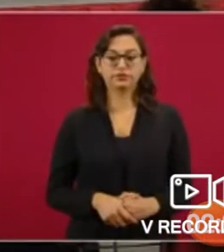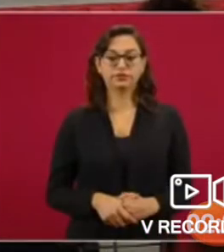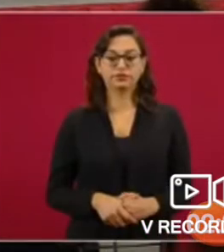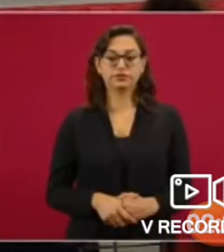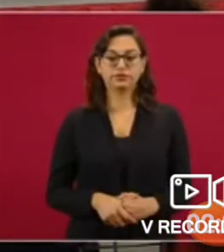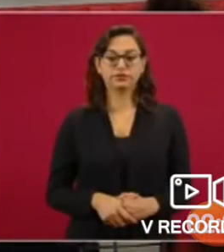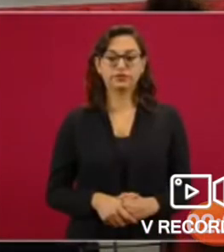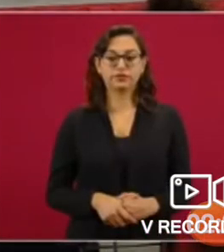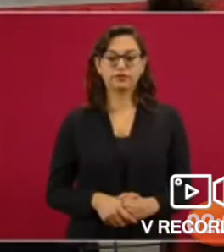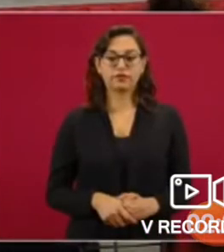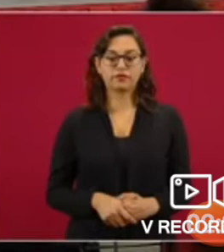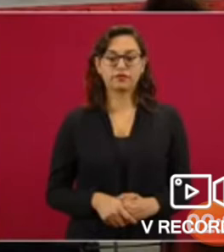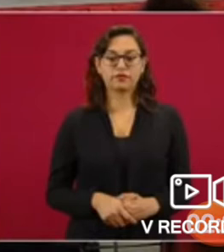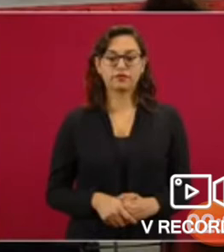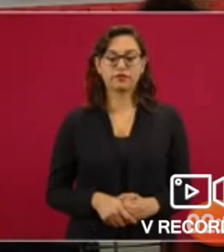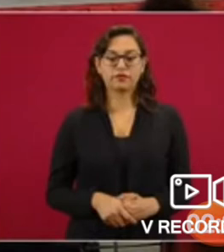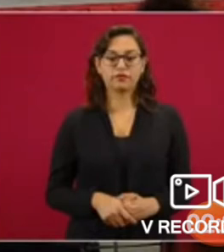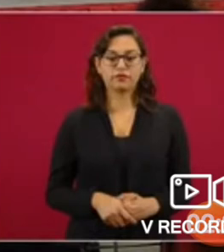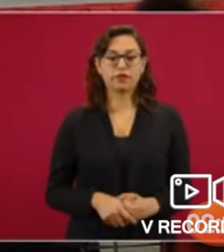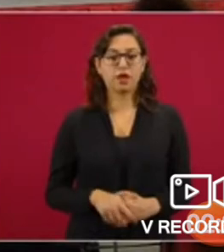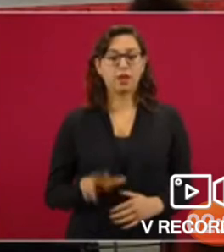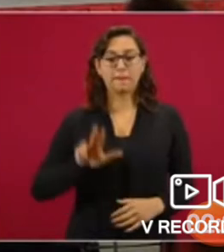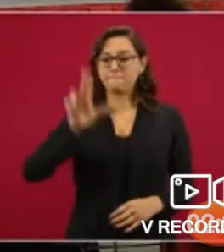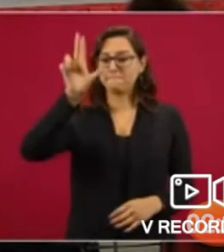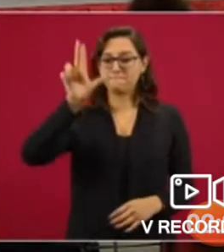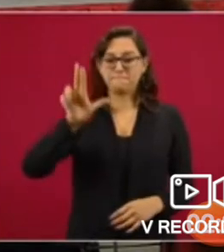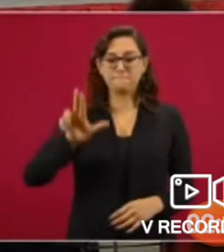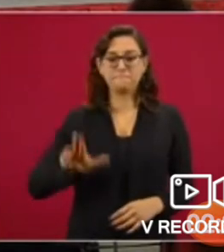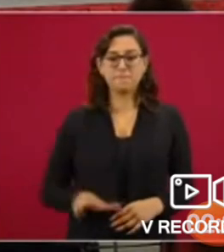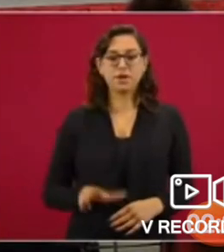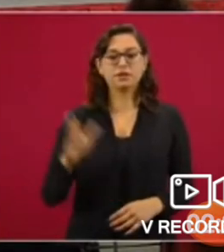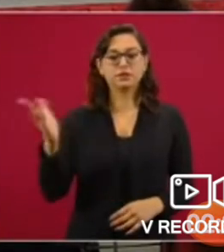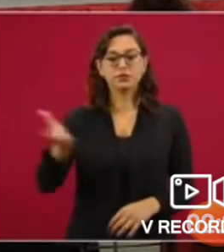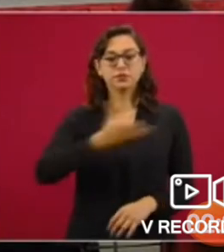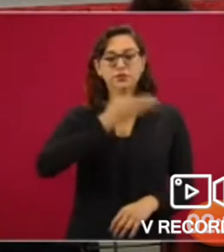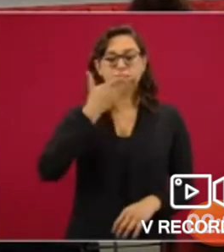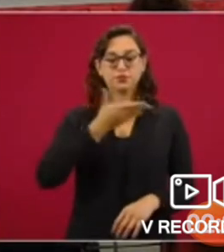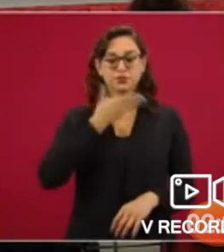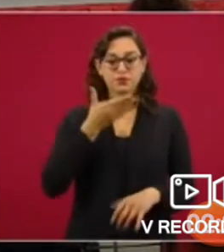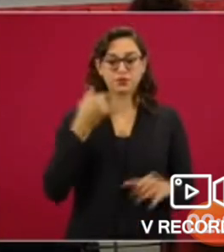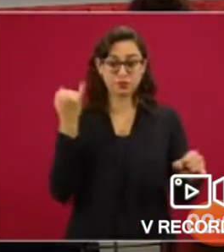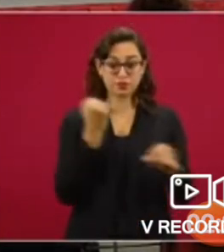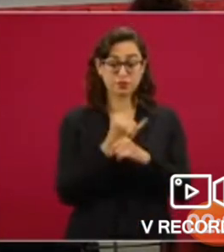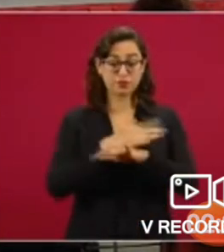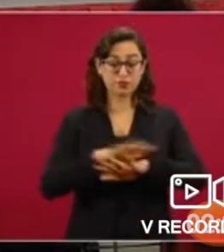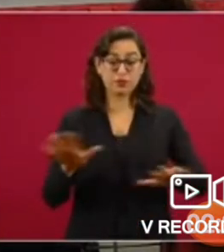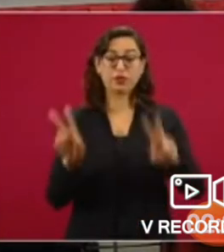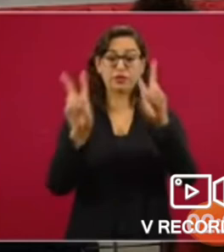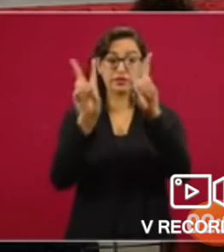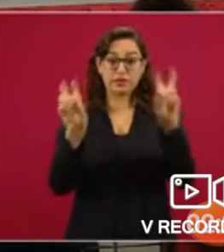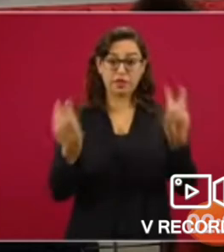informar como todos los martes sobre el pulso de la salud